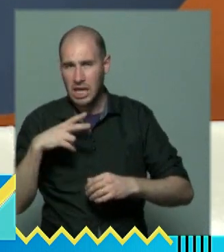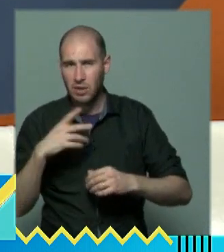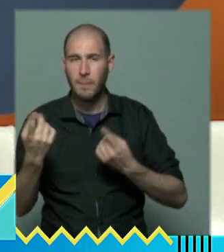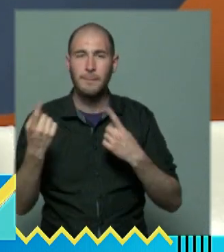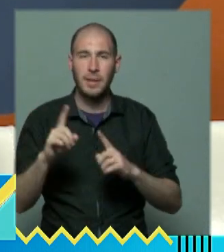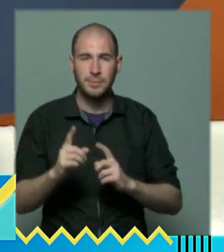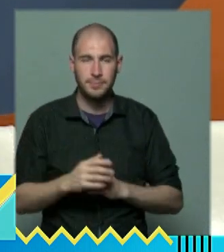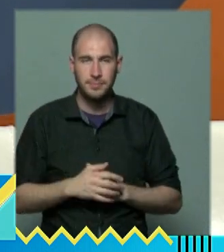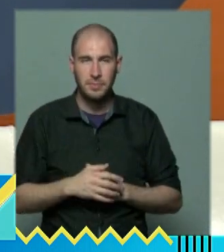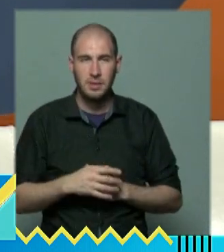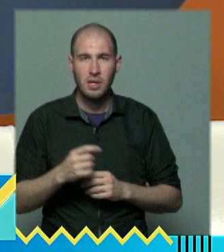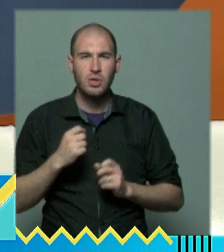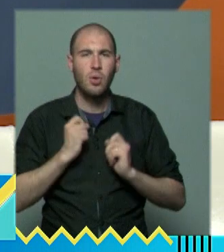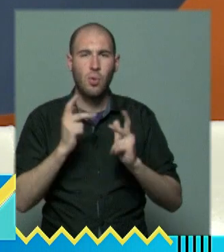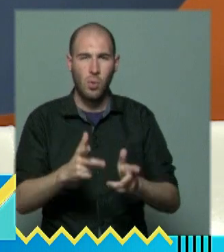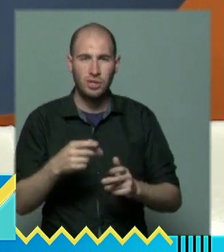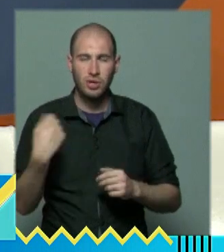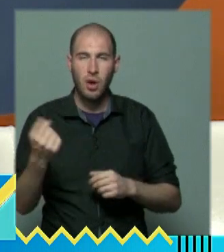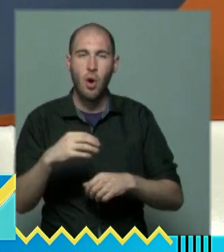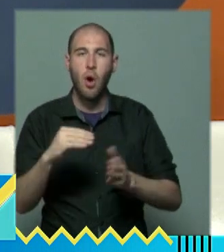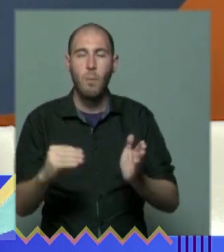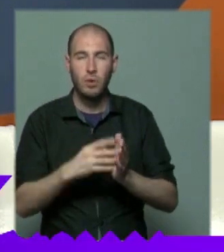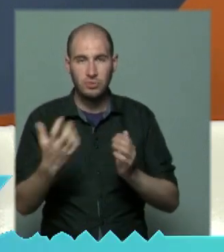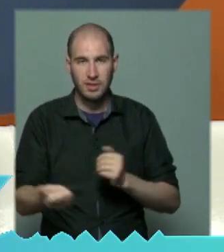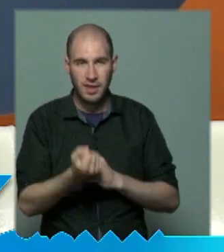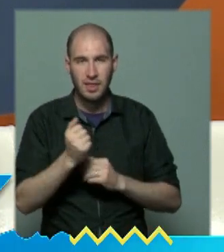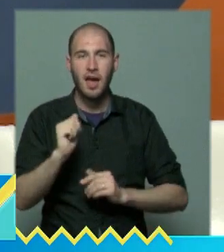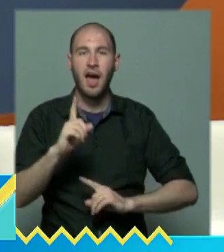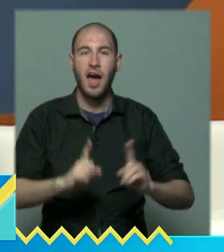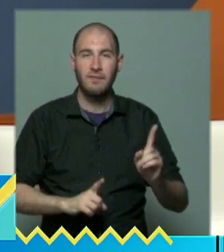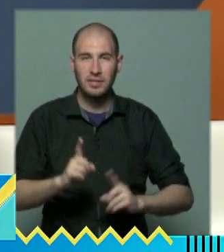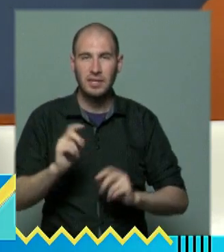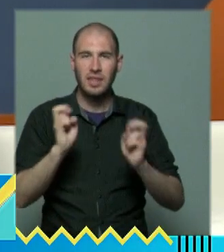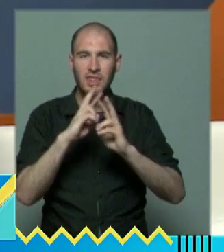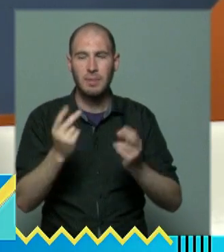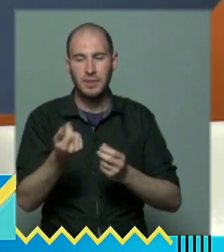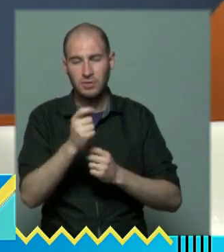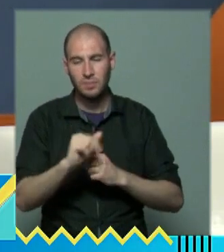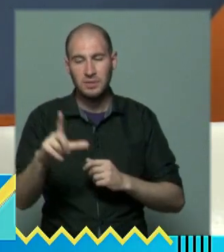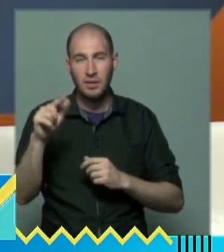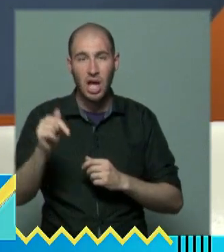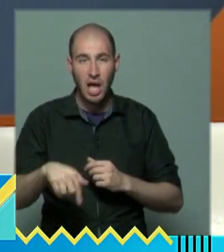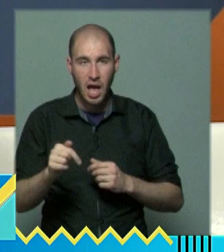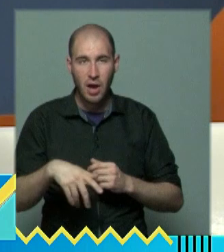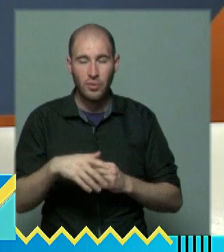no quiero dejar pasar esta oportunidad, digo, a veces en la cuestión inflacionaria hoy día